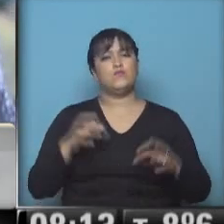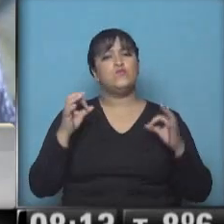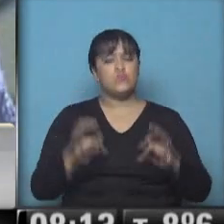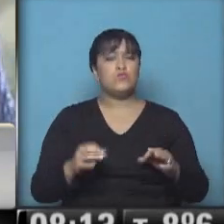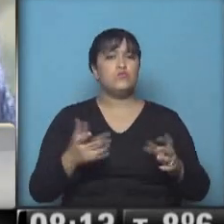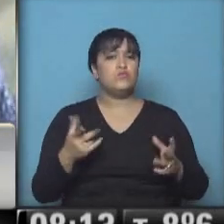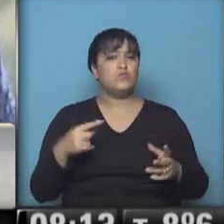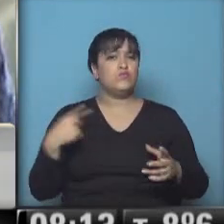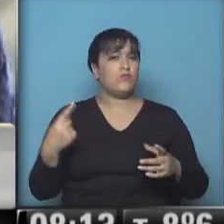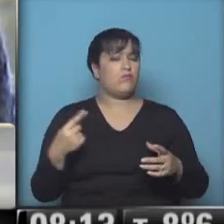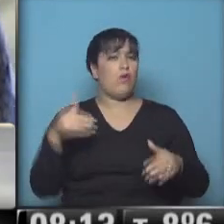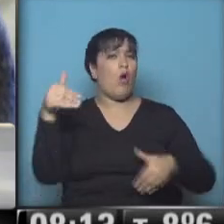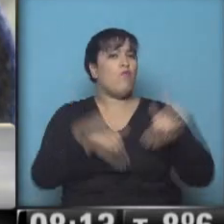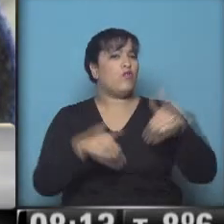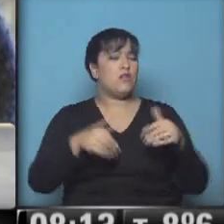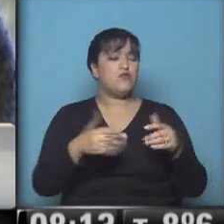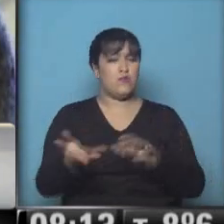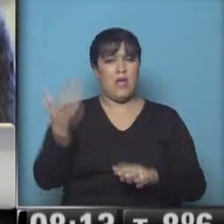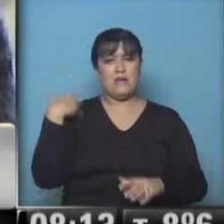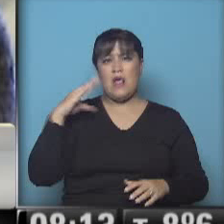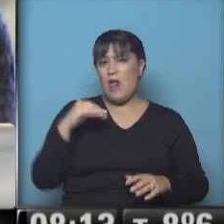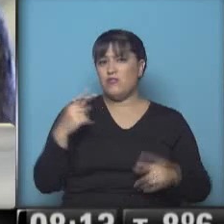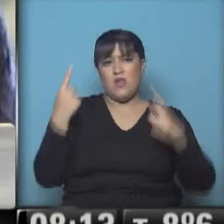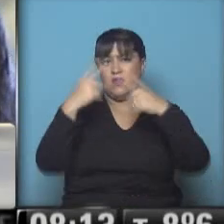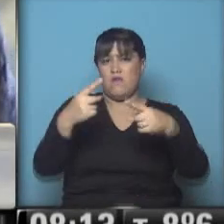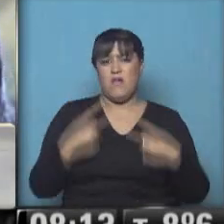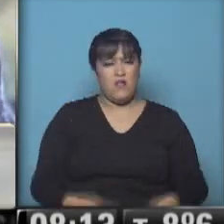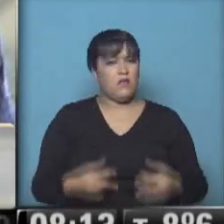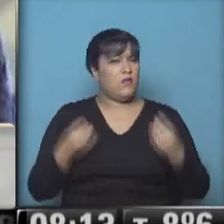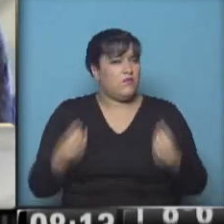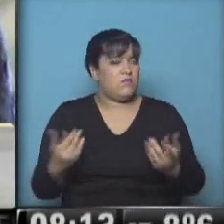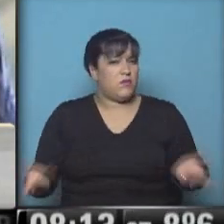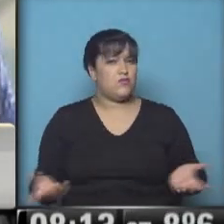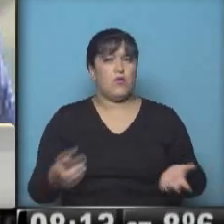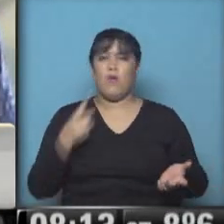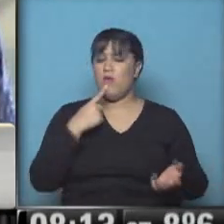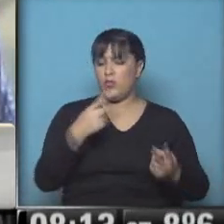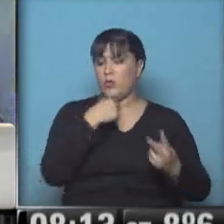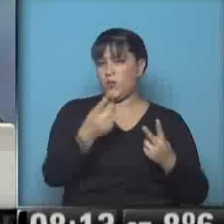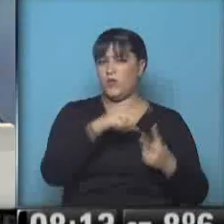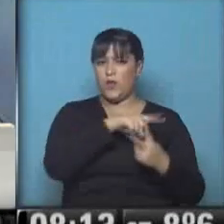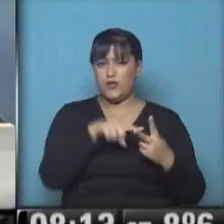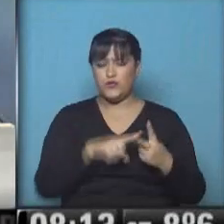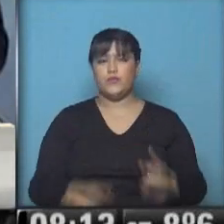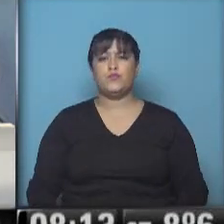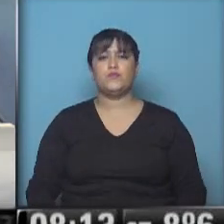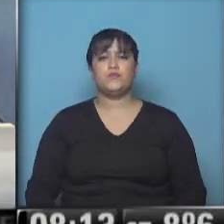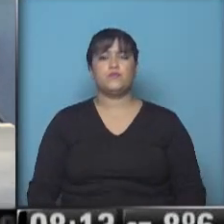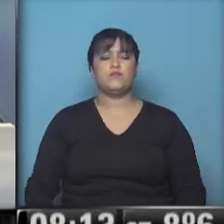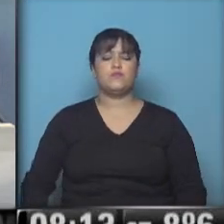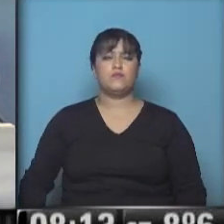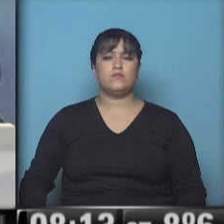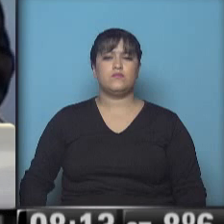totalmente contraria en la votación de anoche por parte de la oposición preguntarle estos dos sí eh